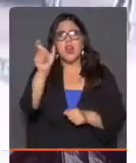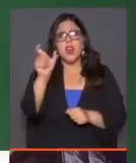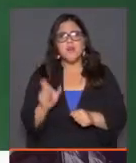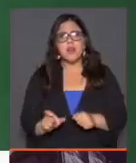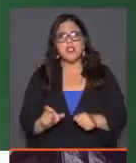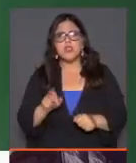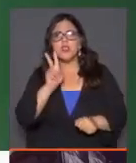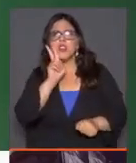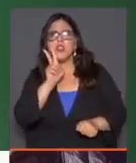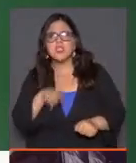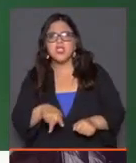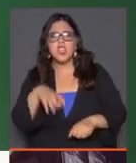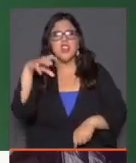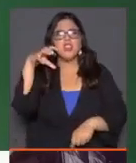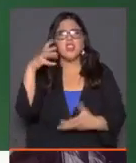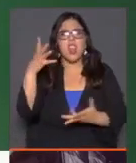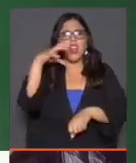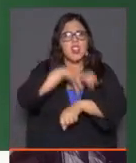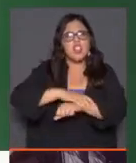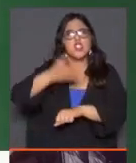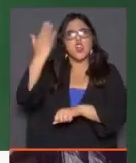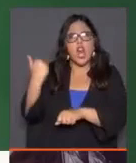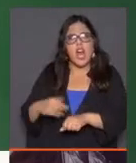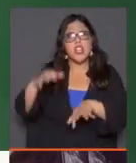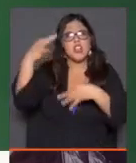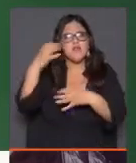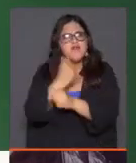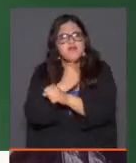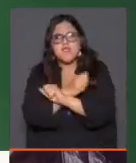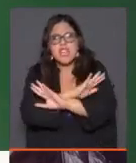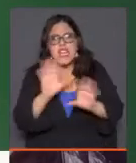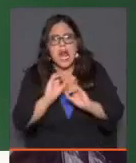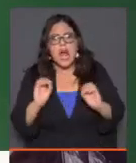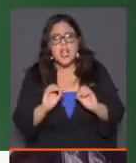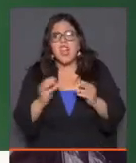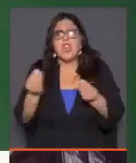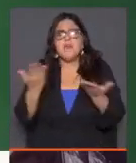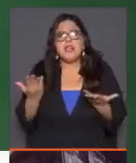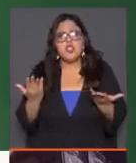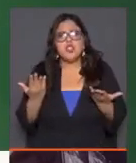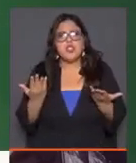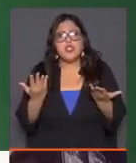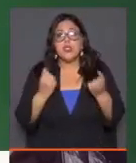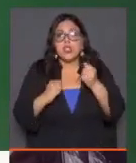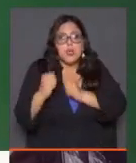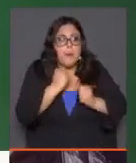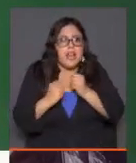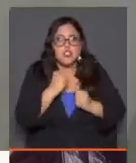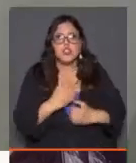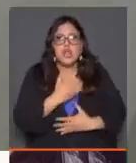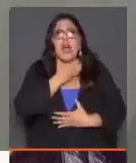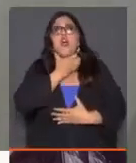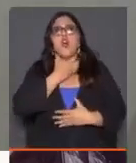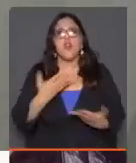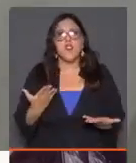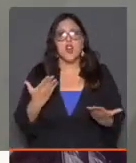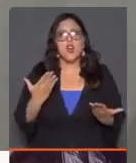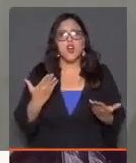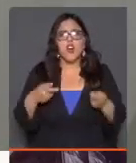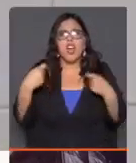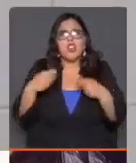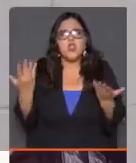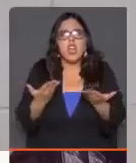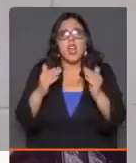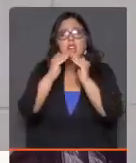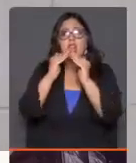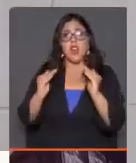a su haber asalta un banco? ¿Desesperación? ¿Agobio? ¿En qué se gastó la plata? La casa de su ex mujer, la misma que es dueña